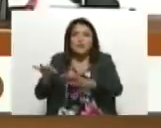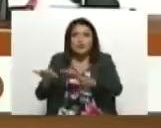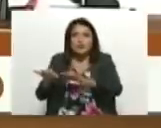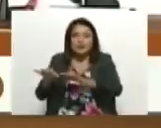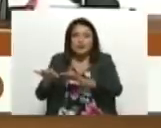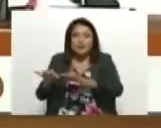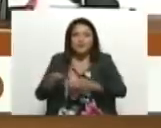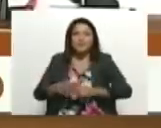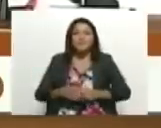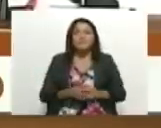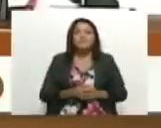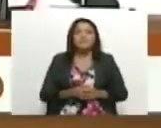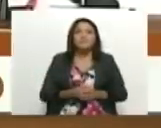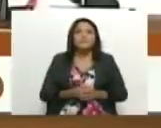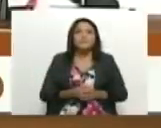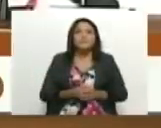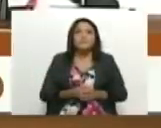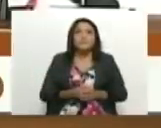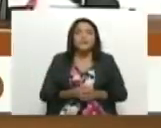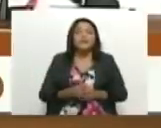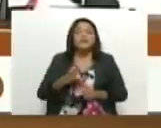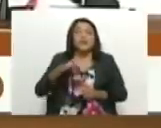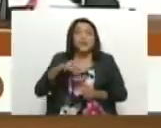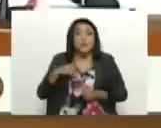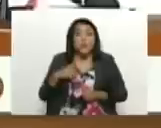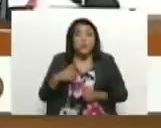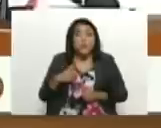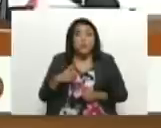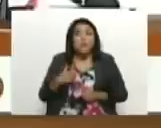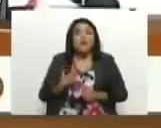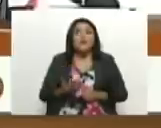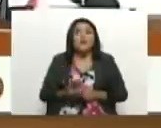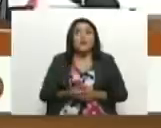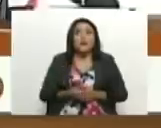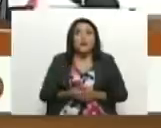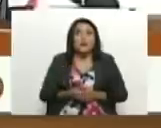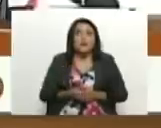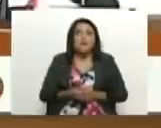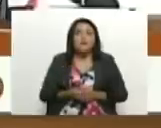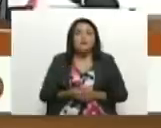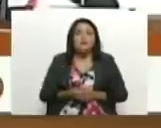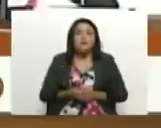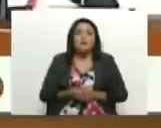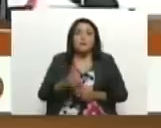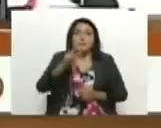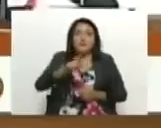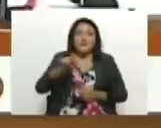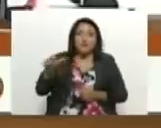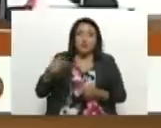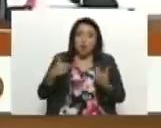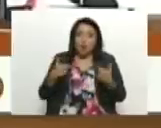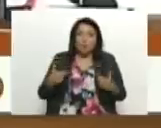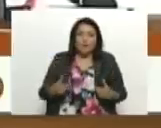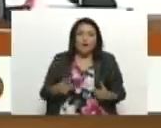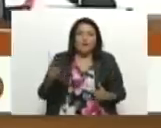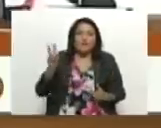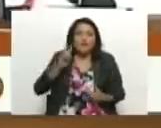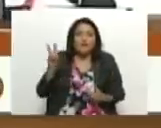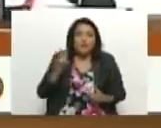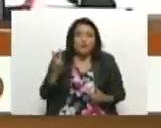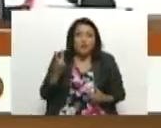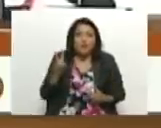el acercamiento de la justicia a quien es el sujeto último de la justicia, que es el ser humano, el ciudadano, el venezolano, las venezolanas.